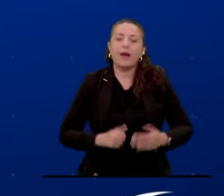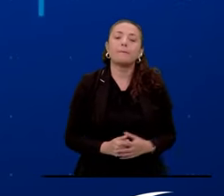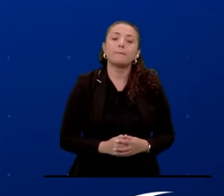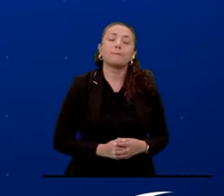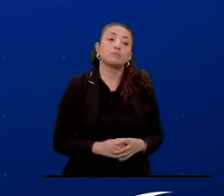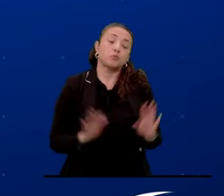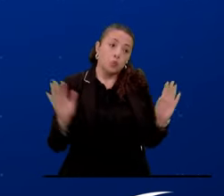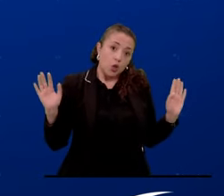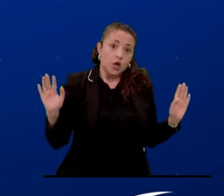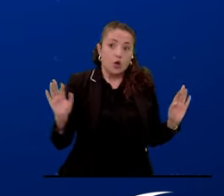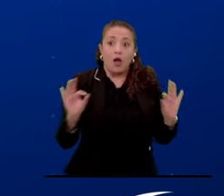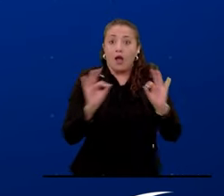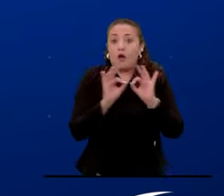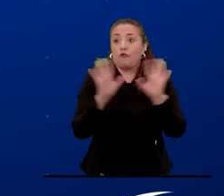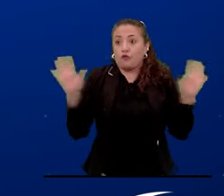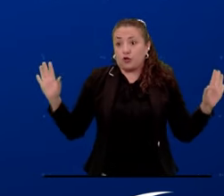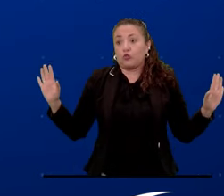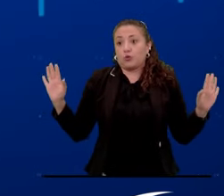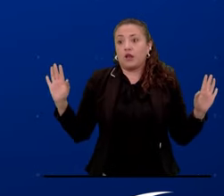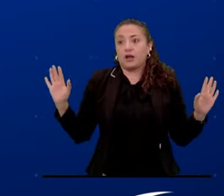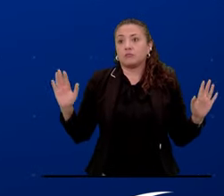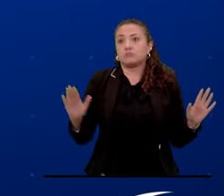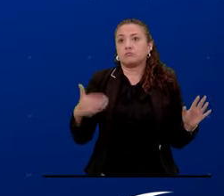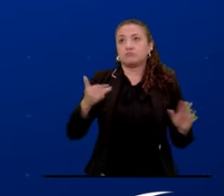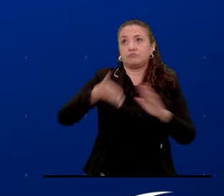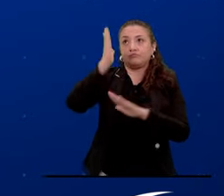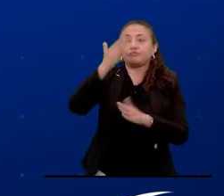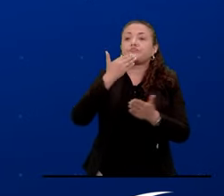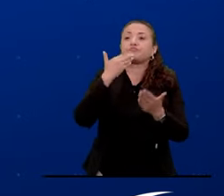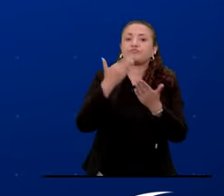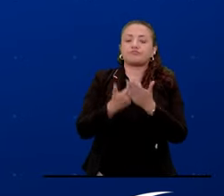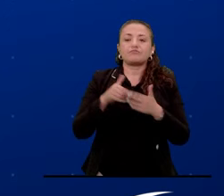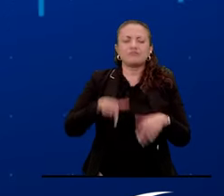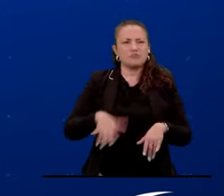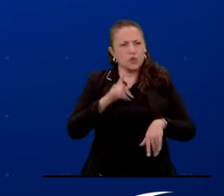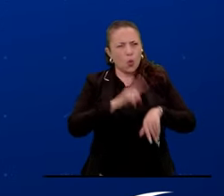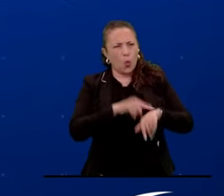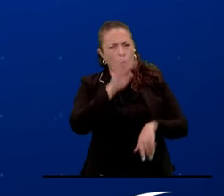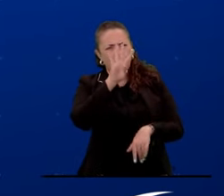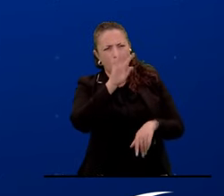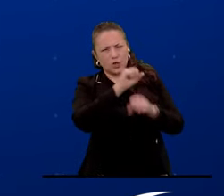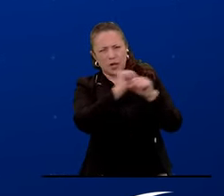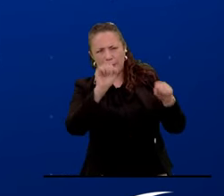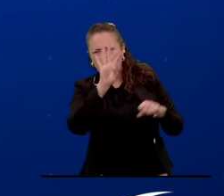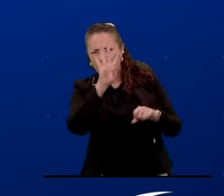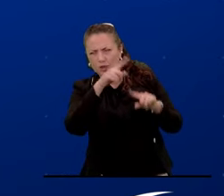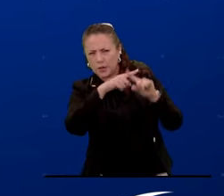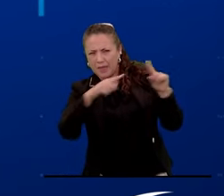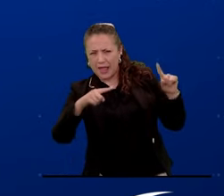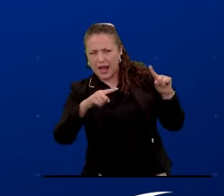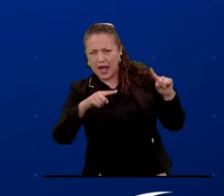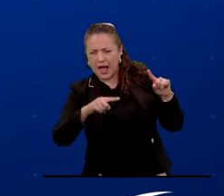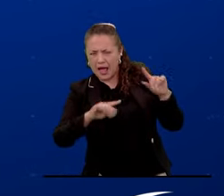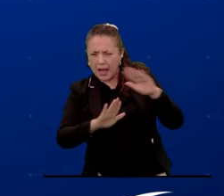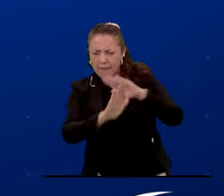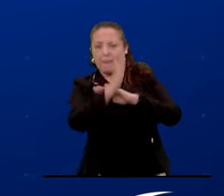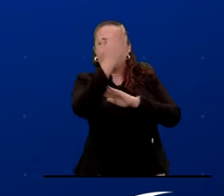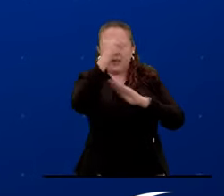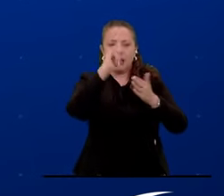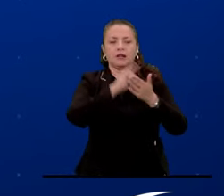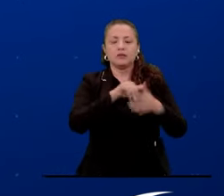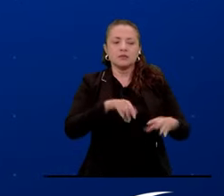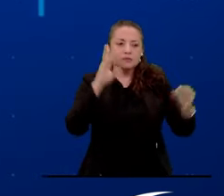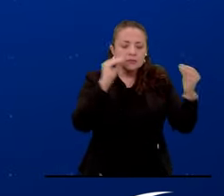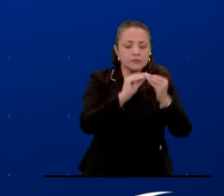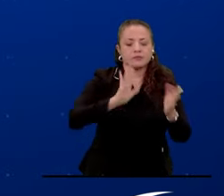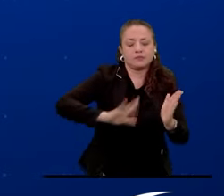fortuna y gracias a Dios esta mañana como a las 4 de la mañana 4:30 se logra un acuerdo que se firma más o menos a las 7